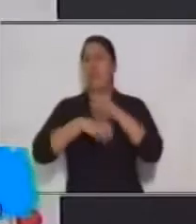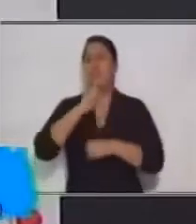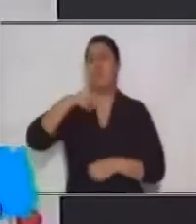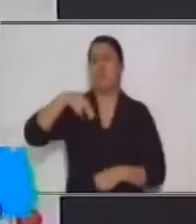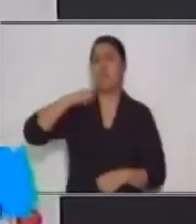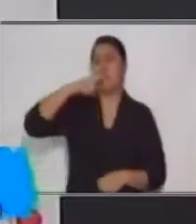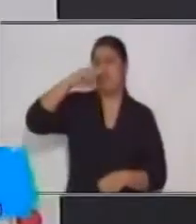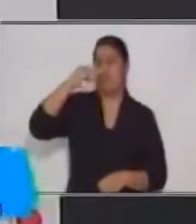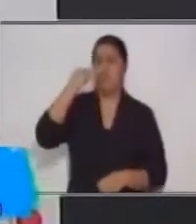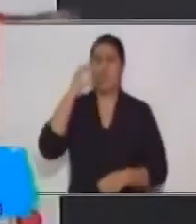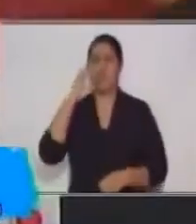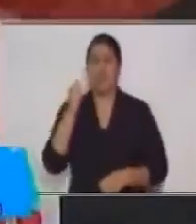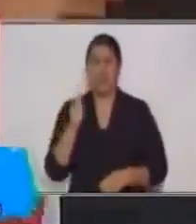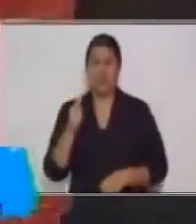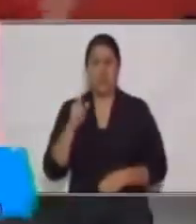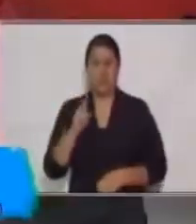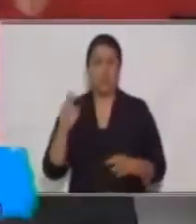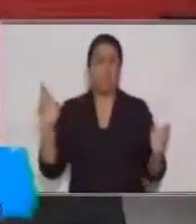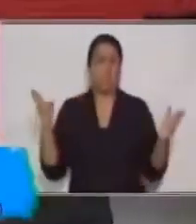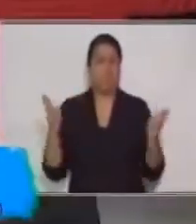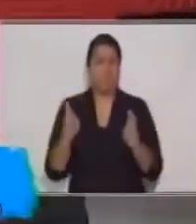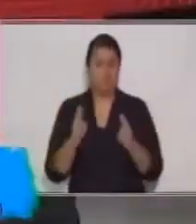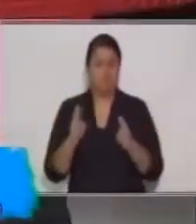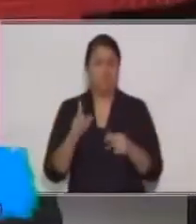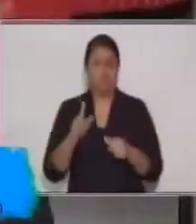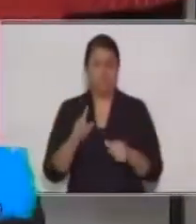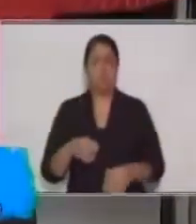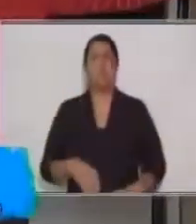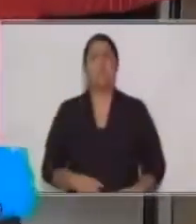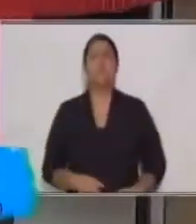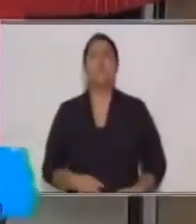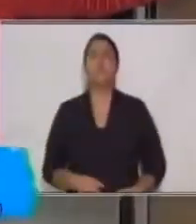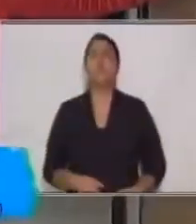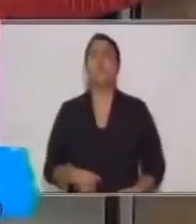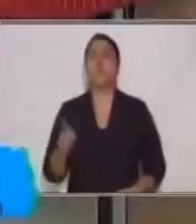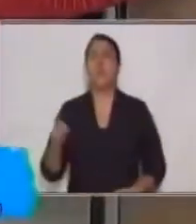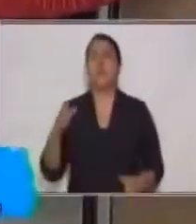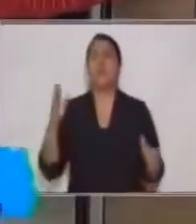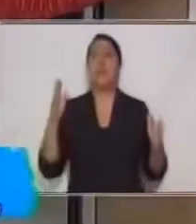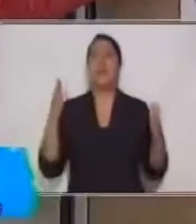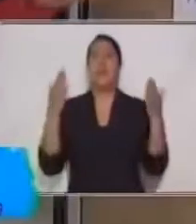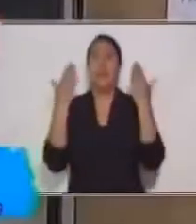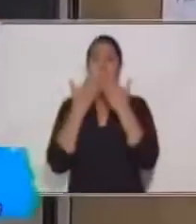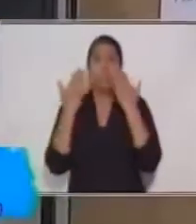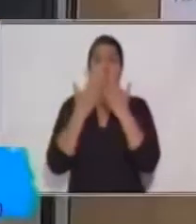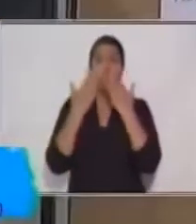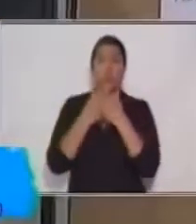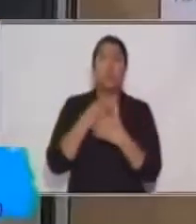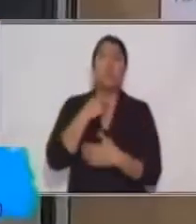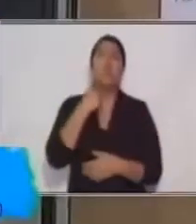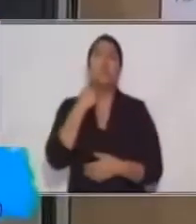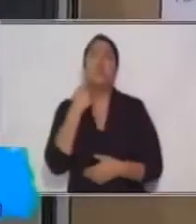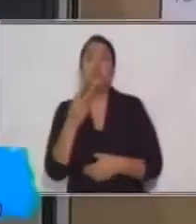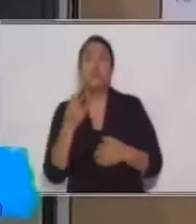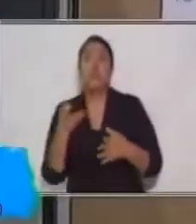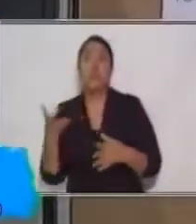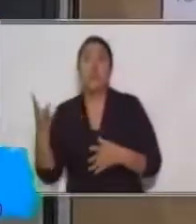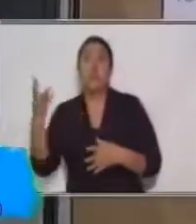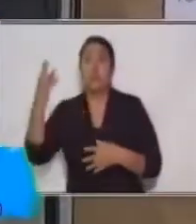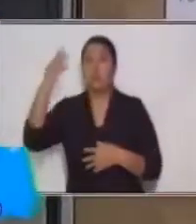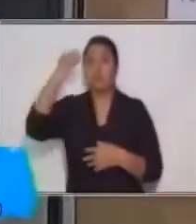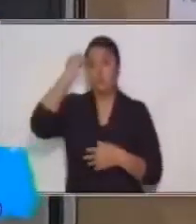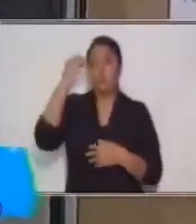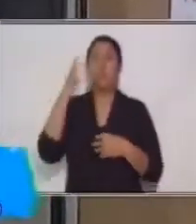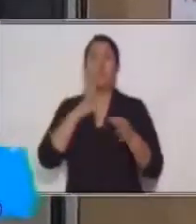conclusión les puedo decir entonces que la fonología estudia los sonidos como signos registrados dentro de una